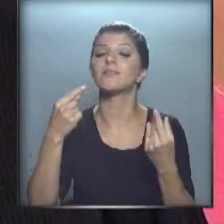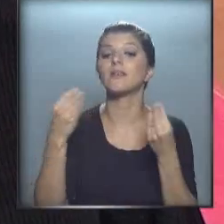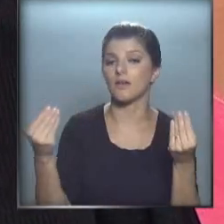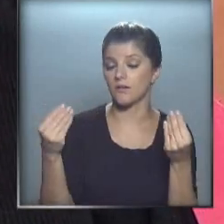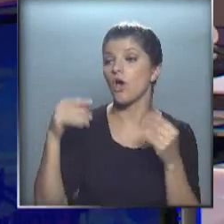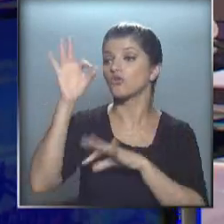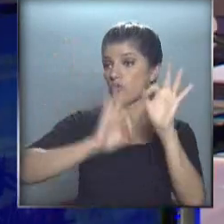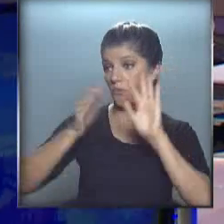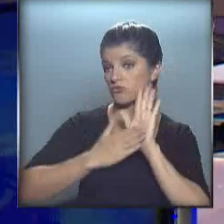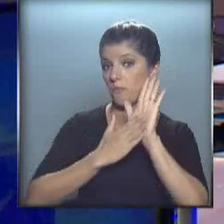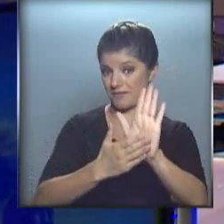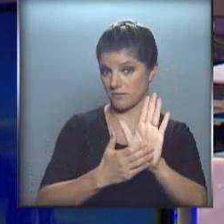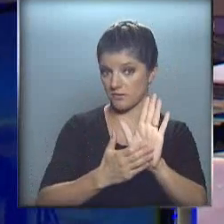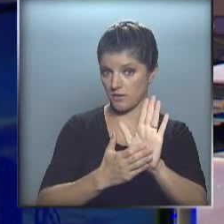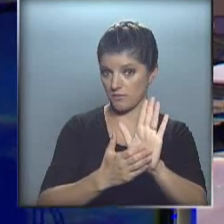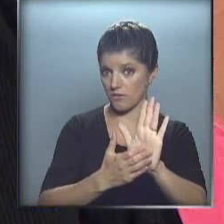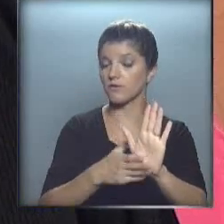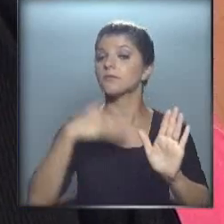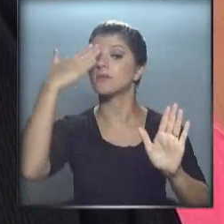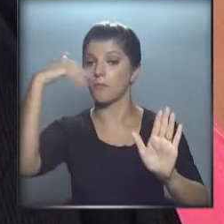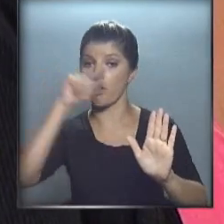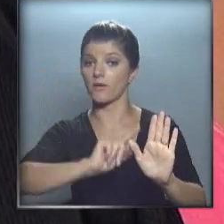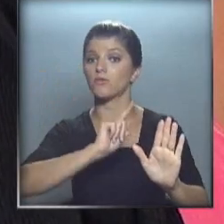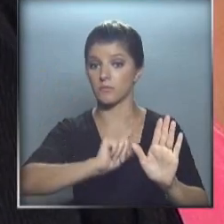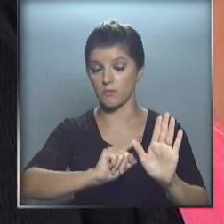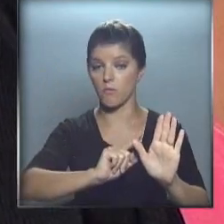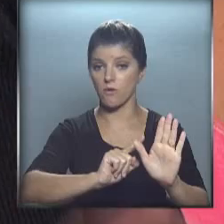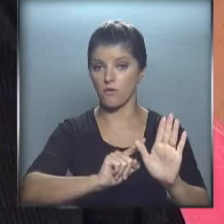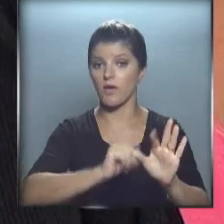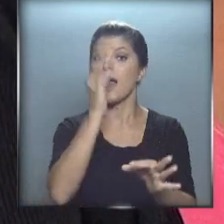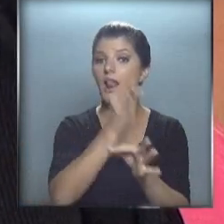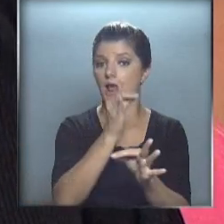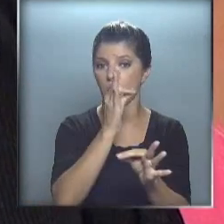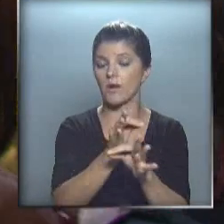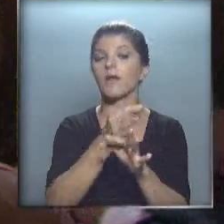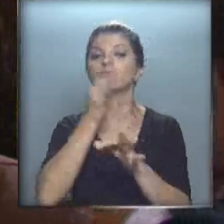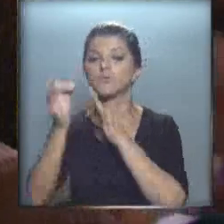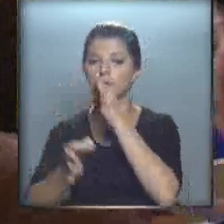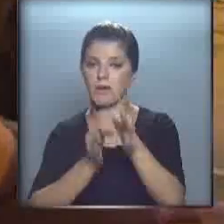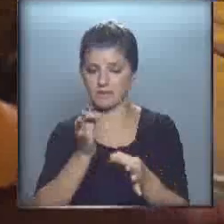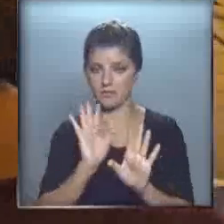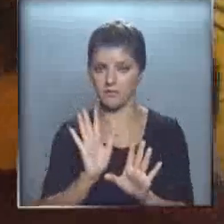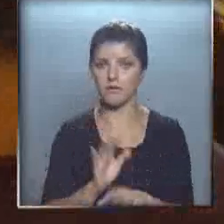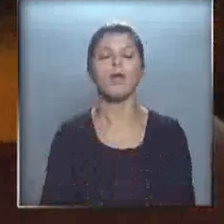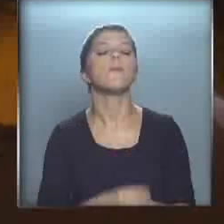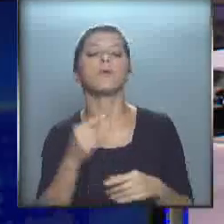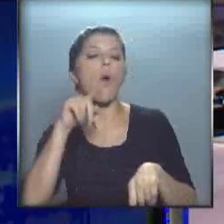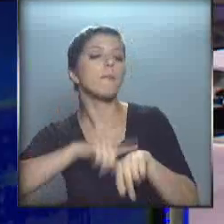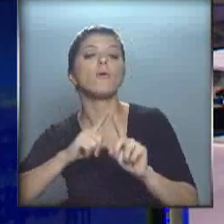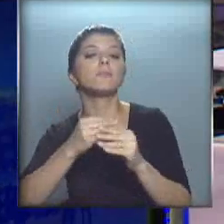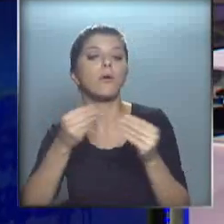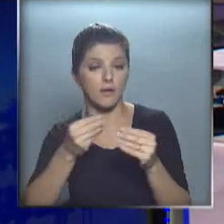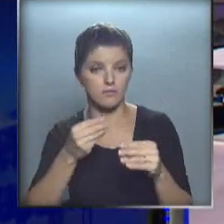Presentamos un proyecto y después se presentará en la escuela y es un debate. Claro, pero y en el mientras tanto, porque